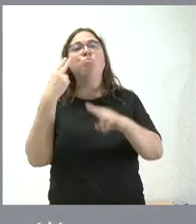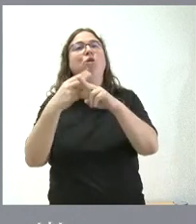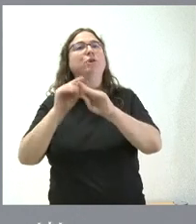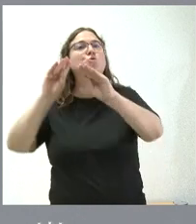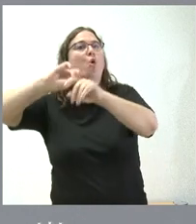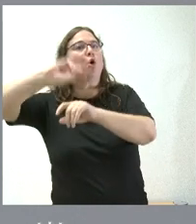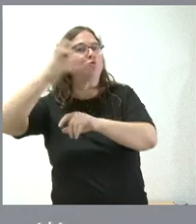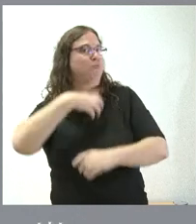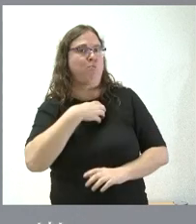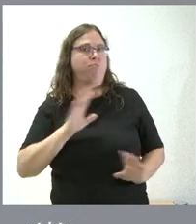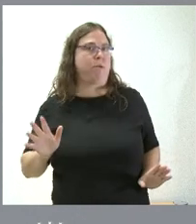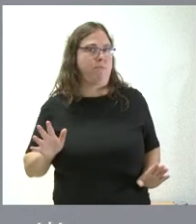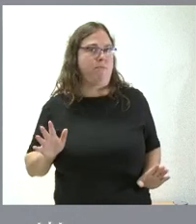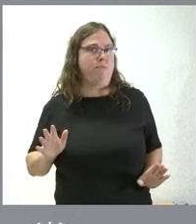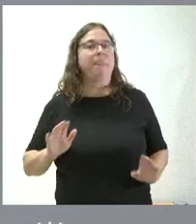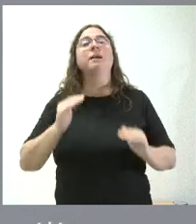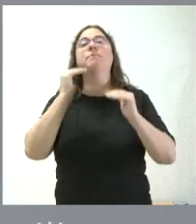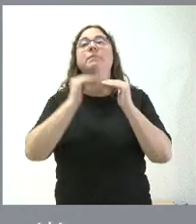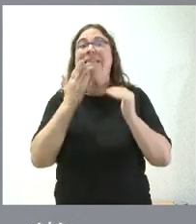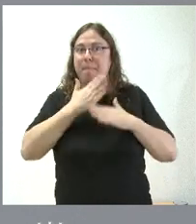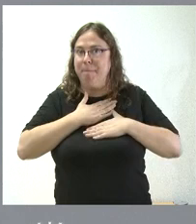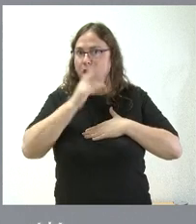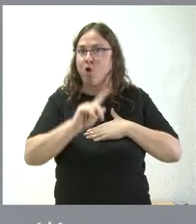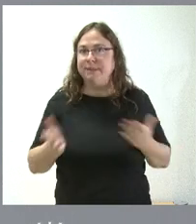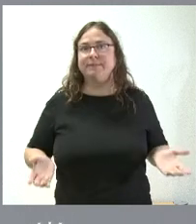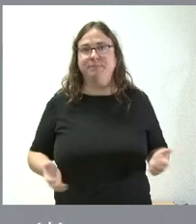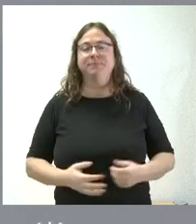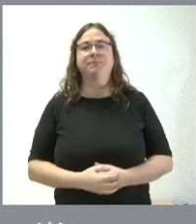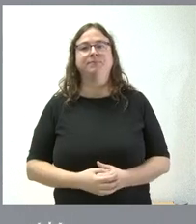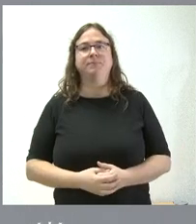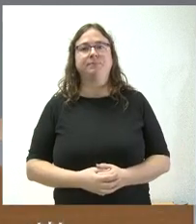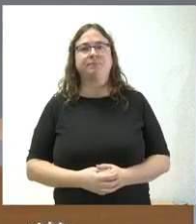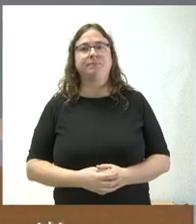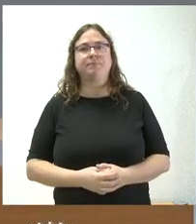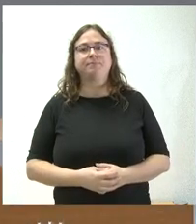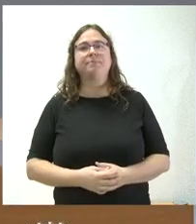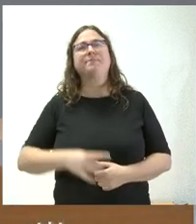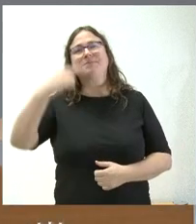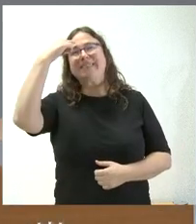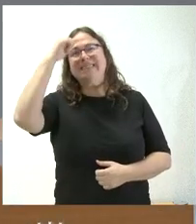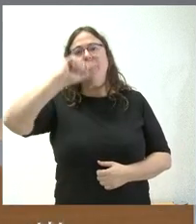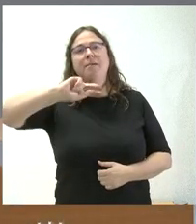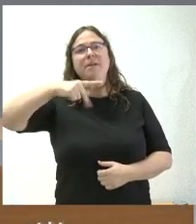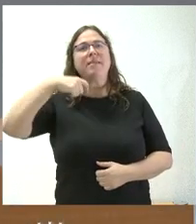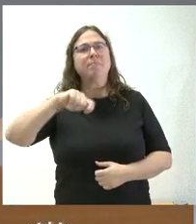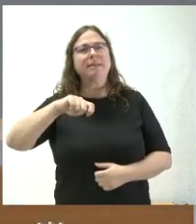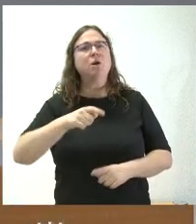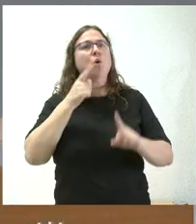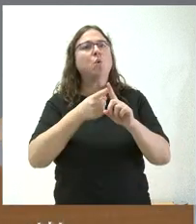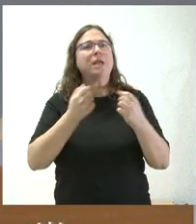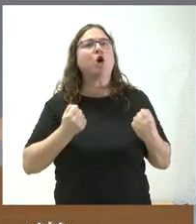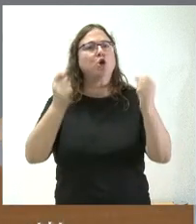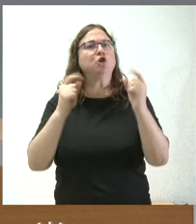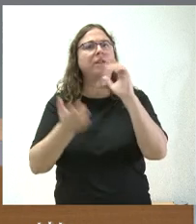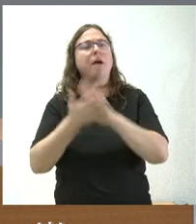otros partidos políticos y menos si no es el mío saben si el vicepresidente utilizó el coche oficial para ir a